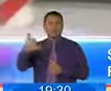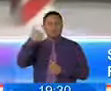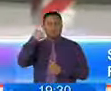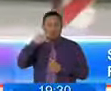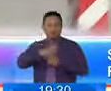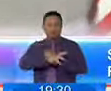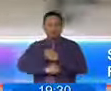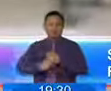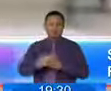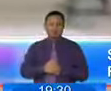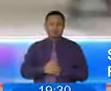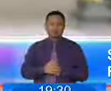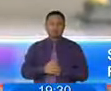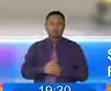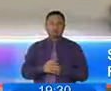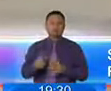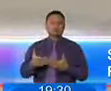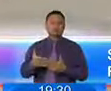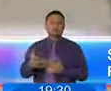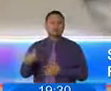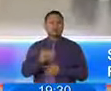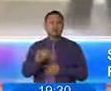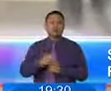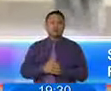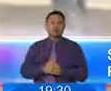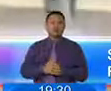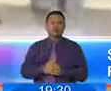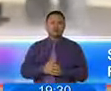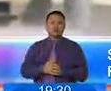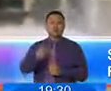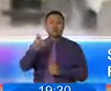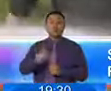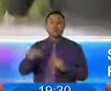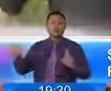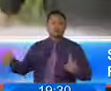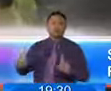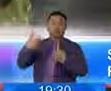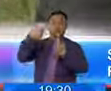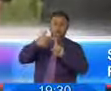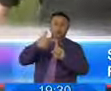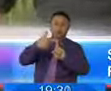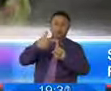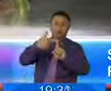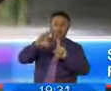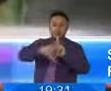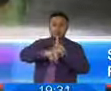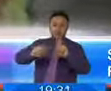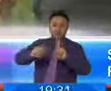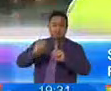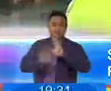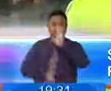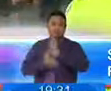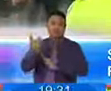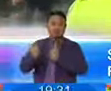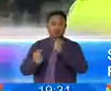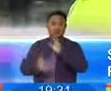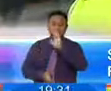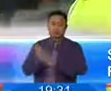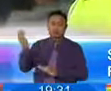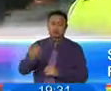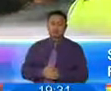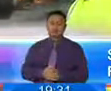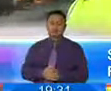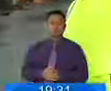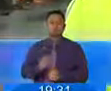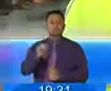de valor. El modus operandi similar en todos los casos, los abordaban con armas y luego escapaban en el automóvil. La prioridad era el robo